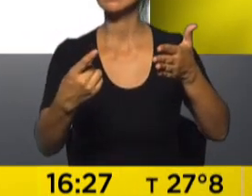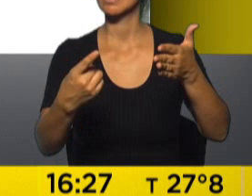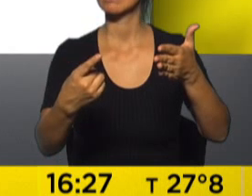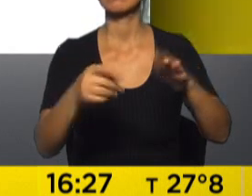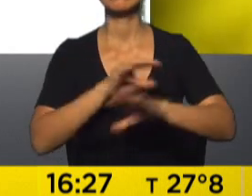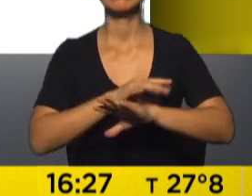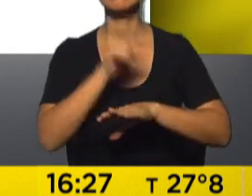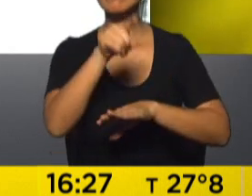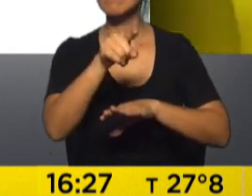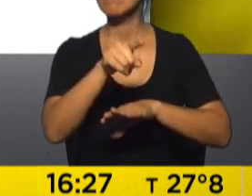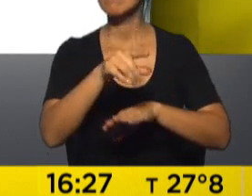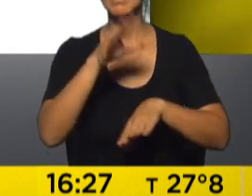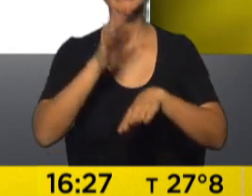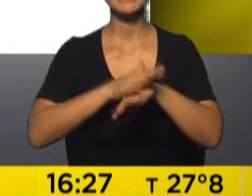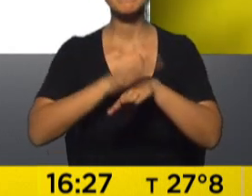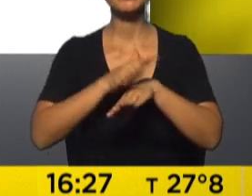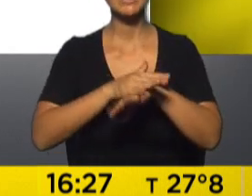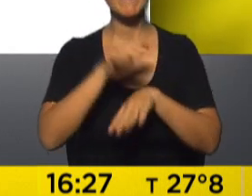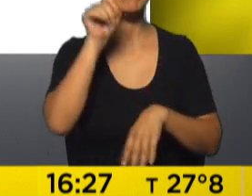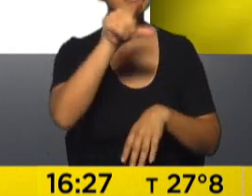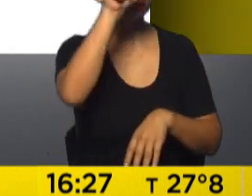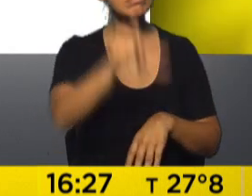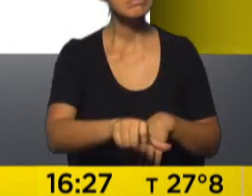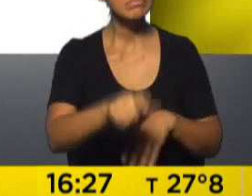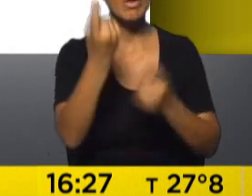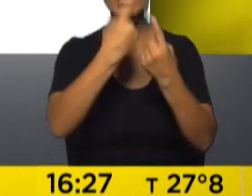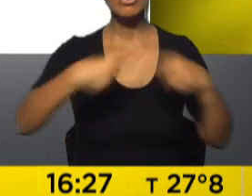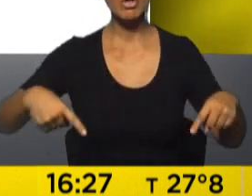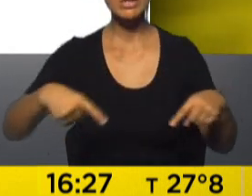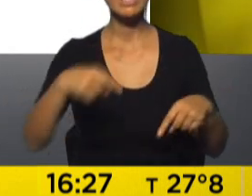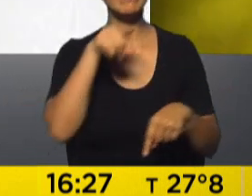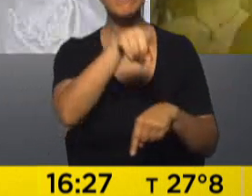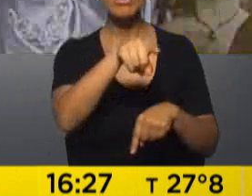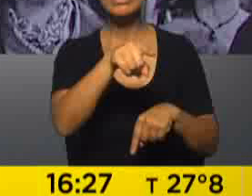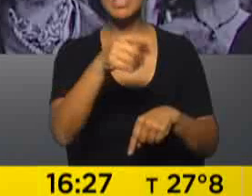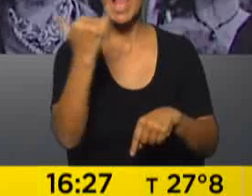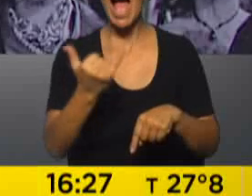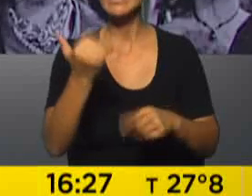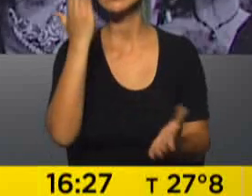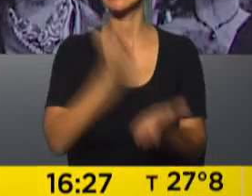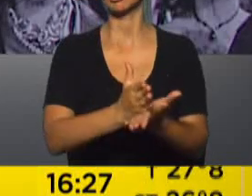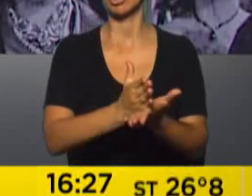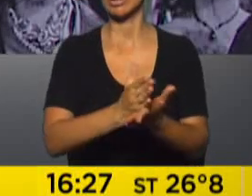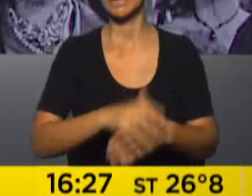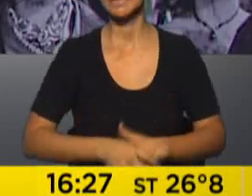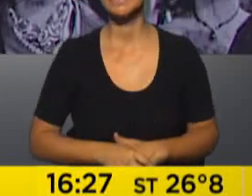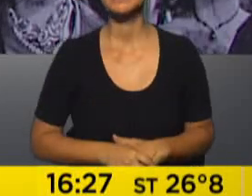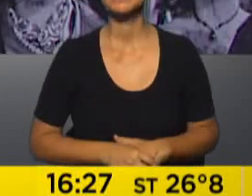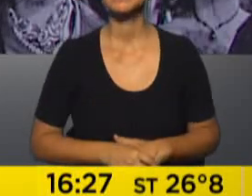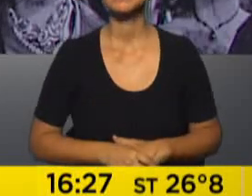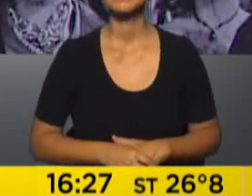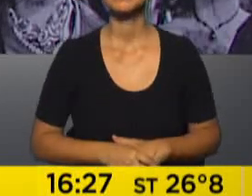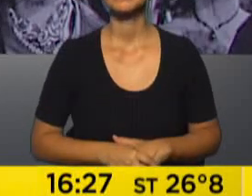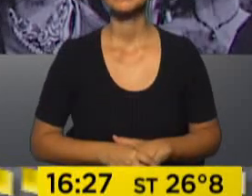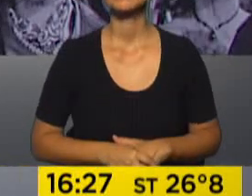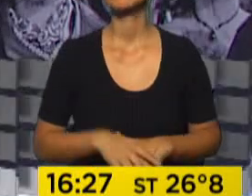solamente que se determinen responsabilidades, sino por sobre todas las cosas que para este alumno haya sanciones, como corresponde. Avanzamos con